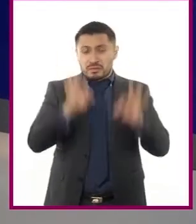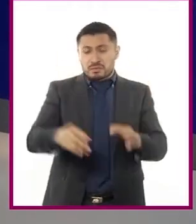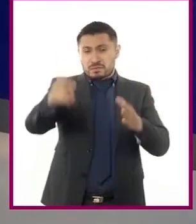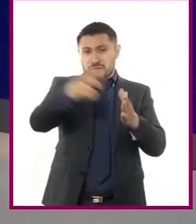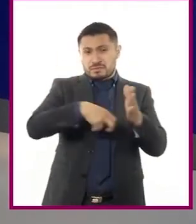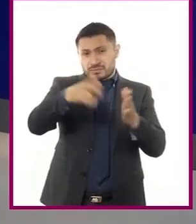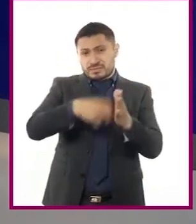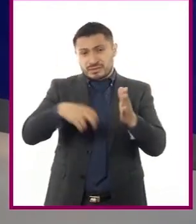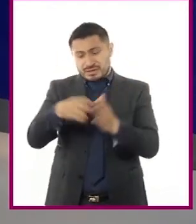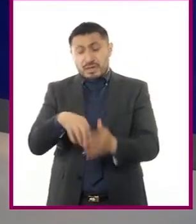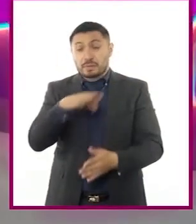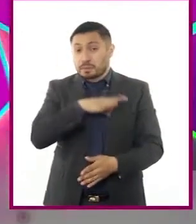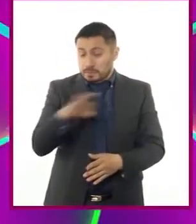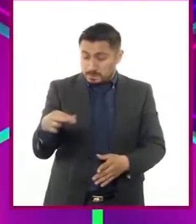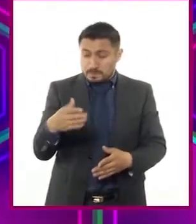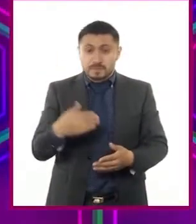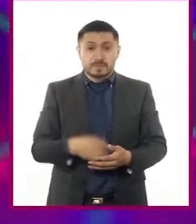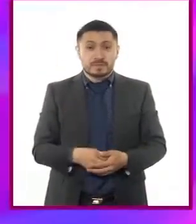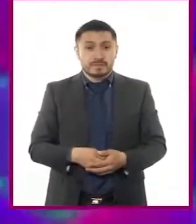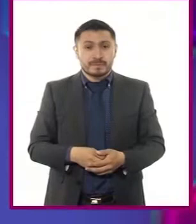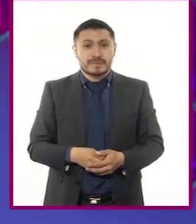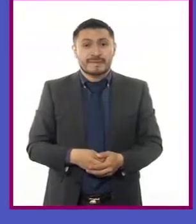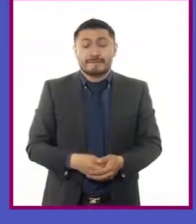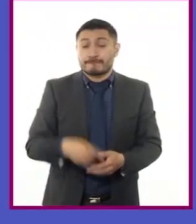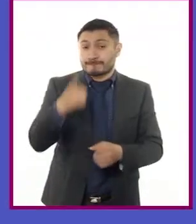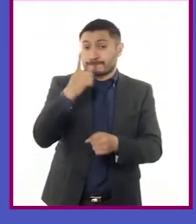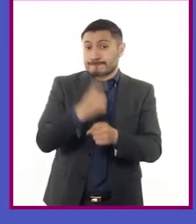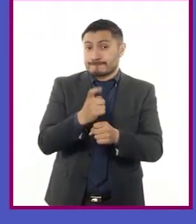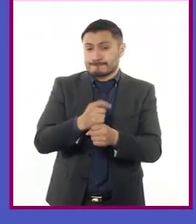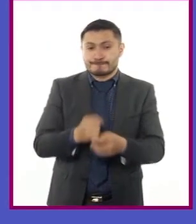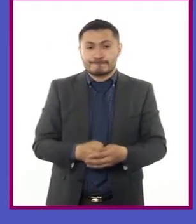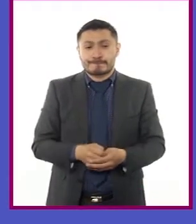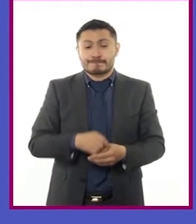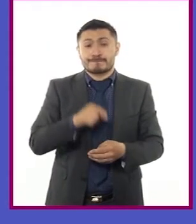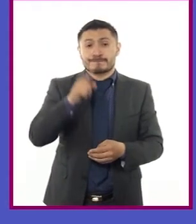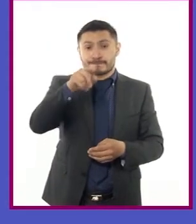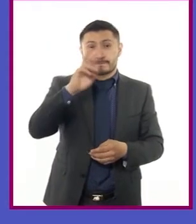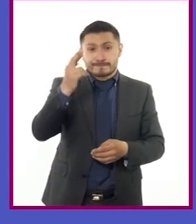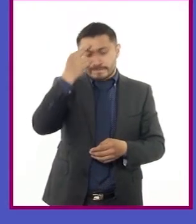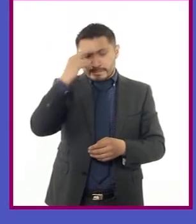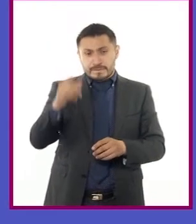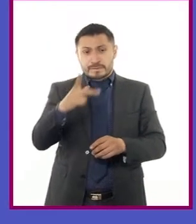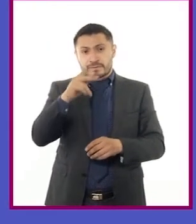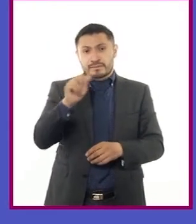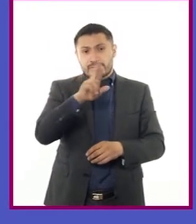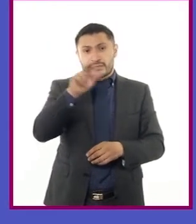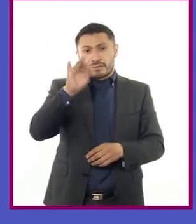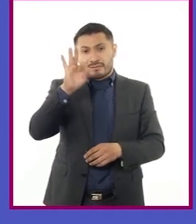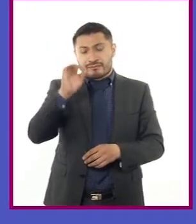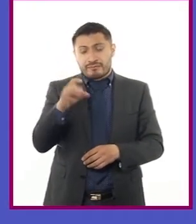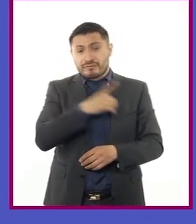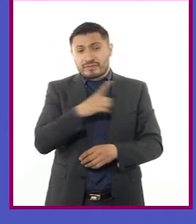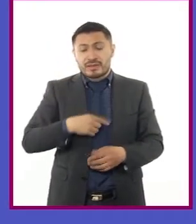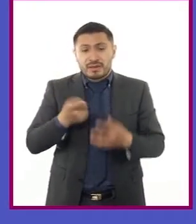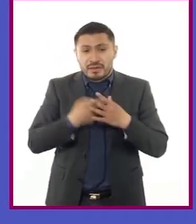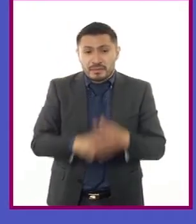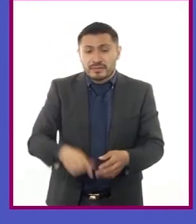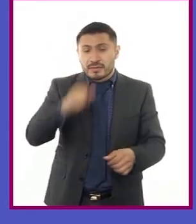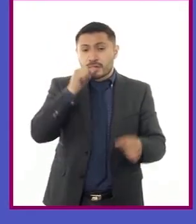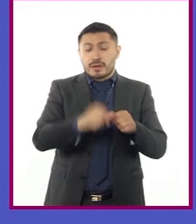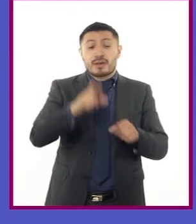correcciones que podemos hacer. Primero, recordemos que un párrafo debe iniciar con letra